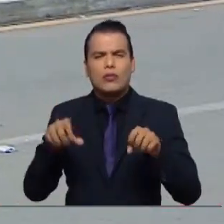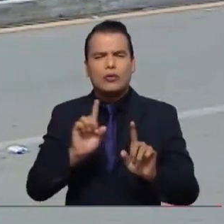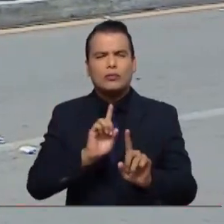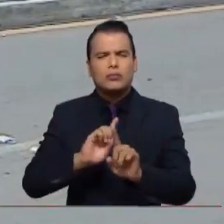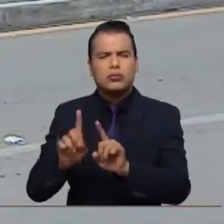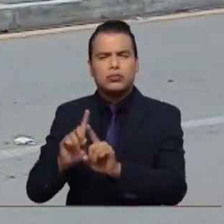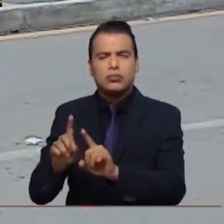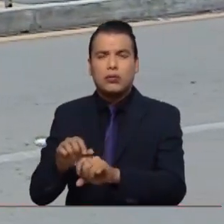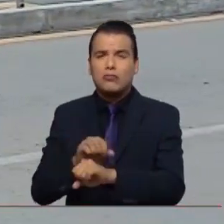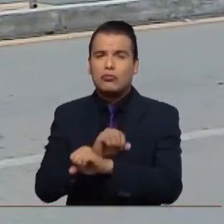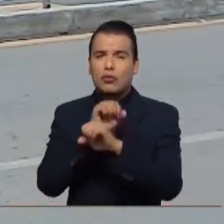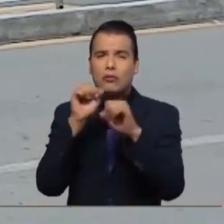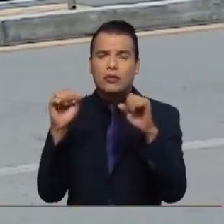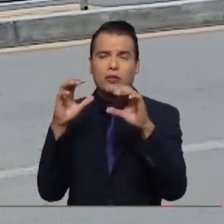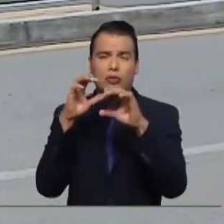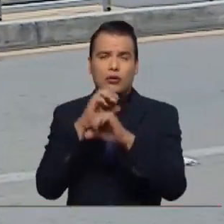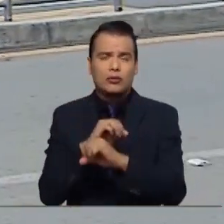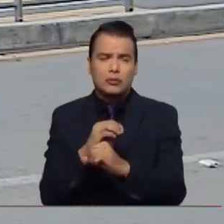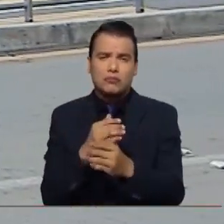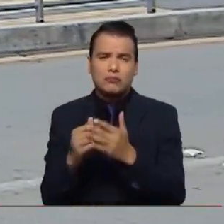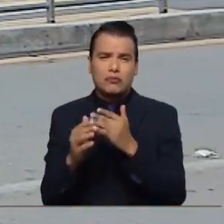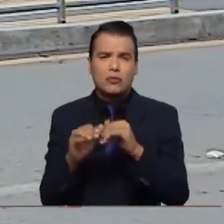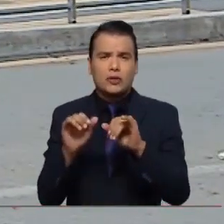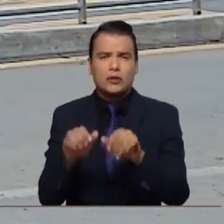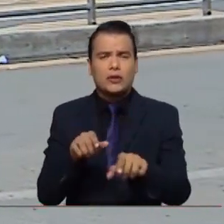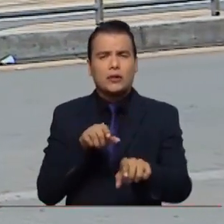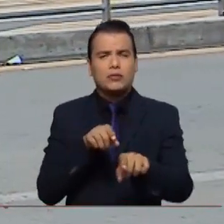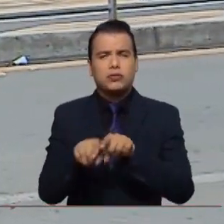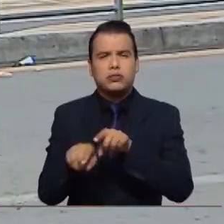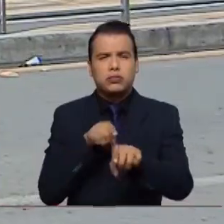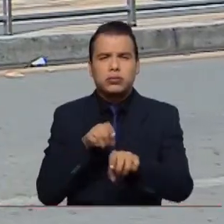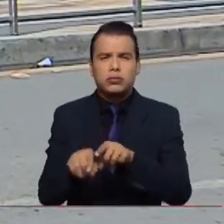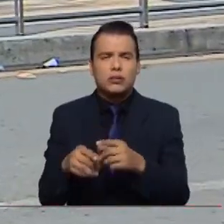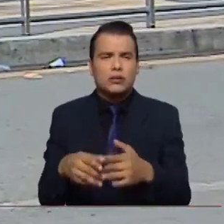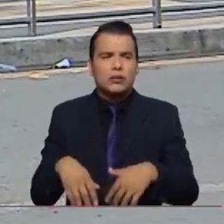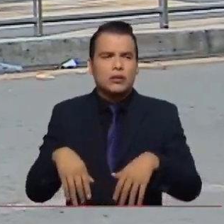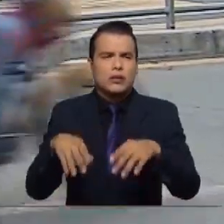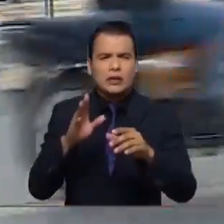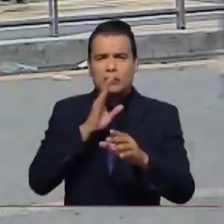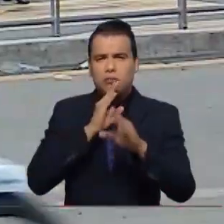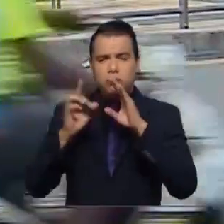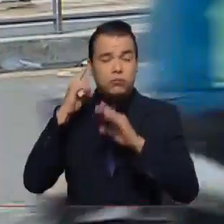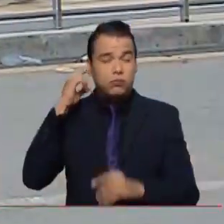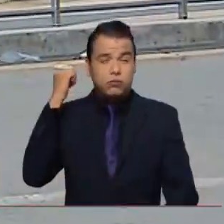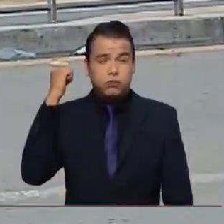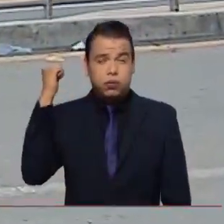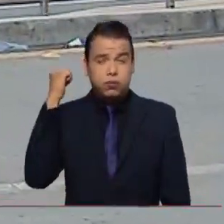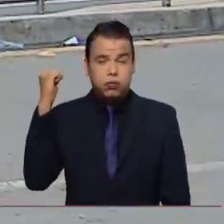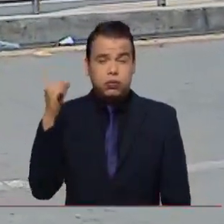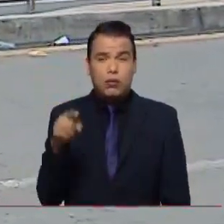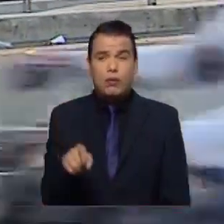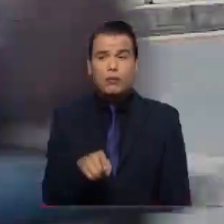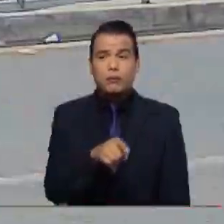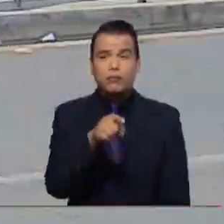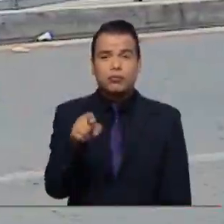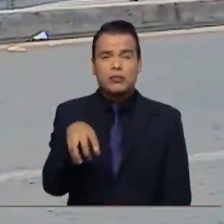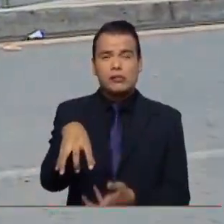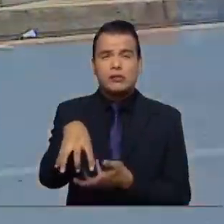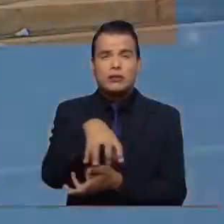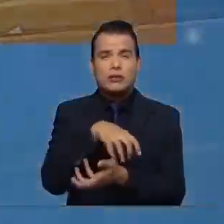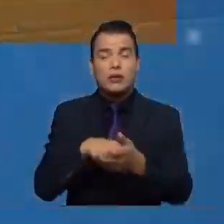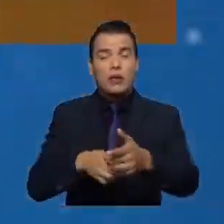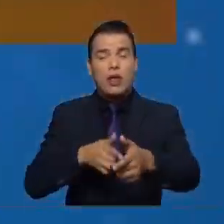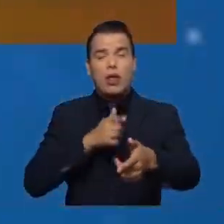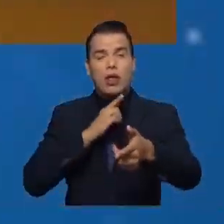tanto de ida como devenida y pues hacen estos piques se exceden en el ruido también